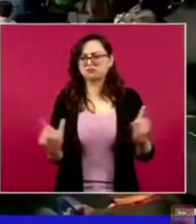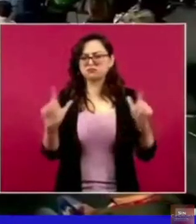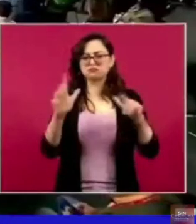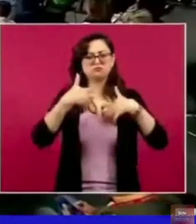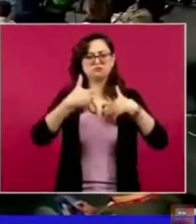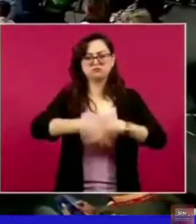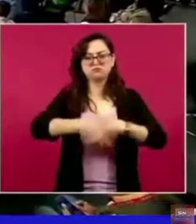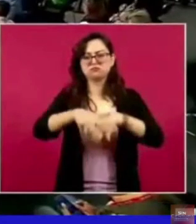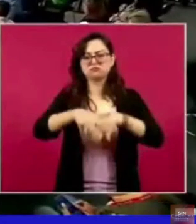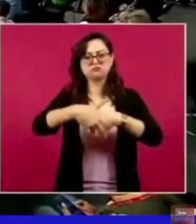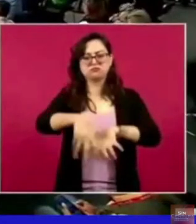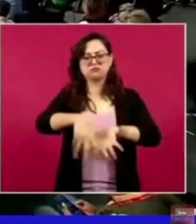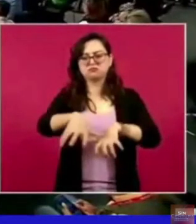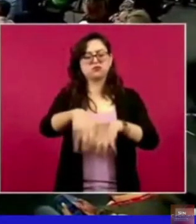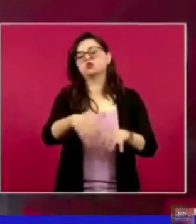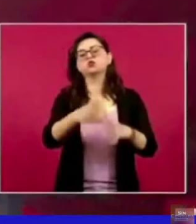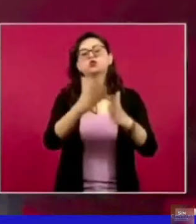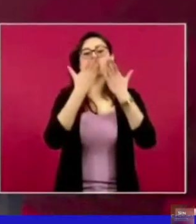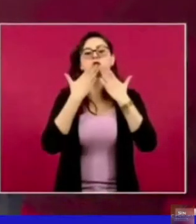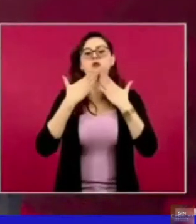No hay ningún